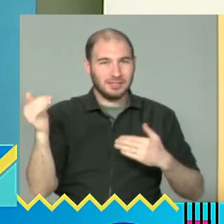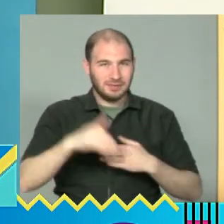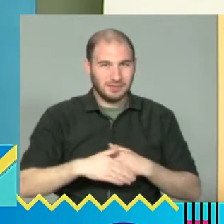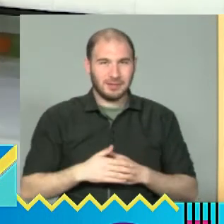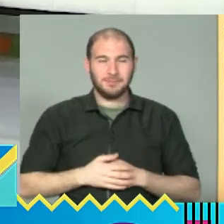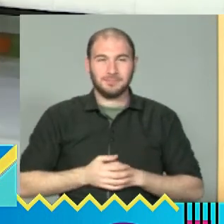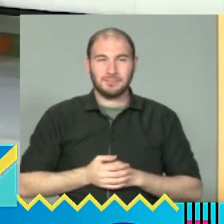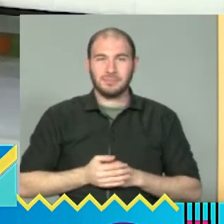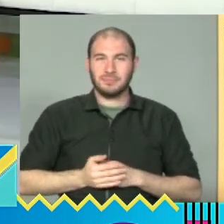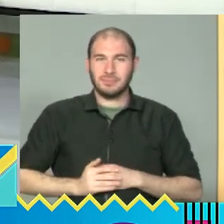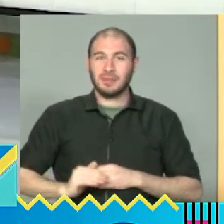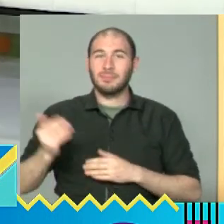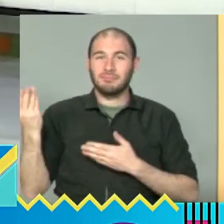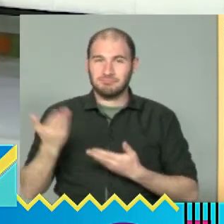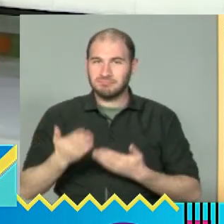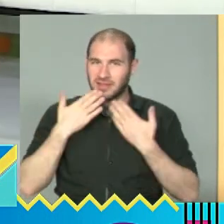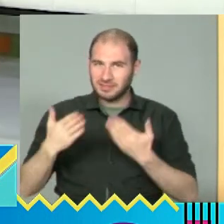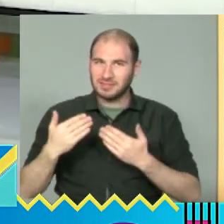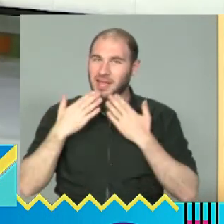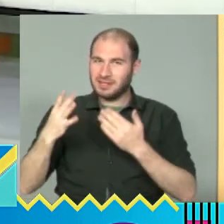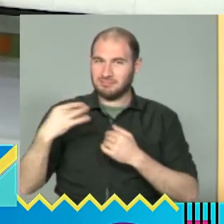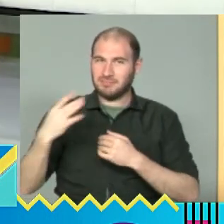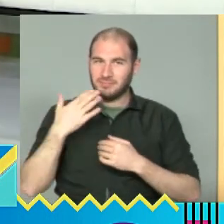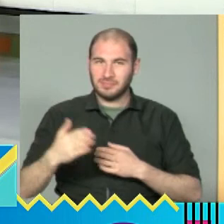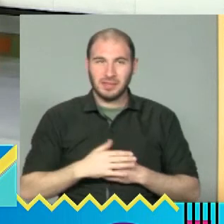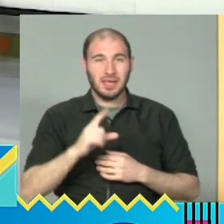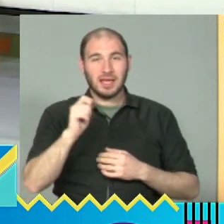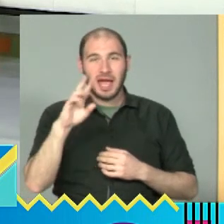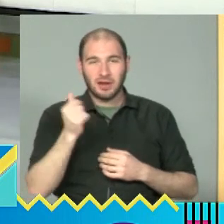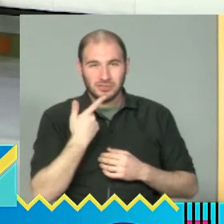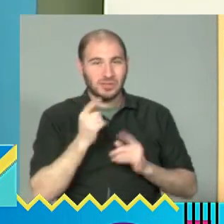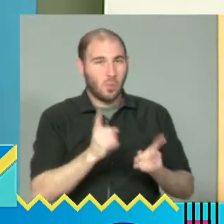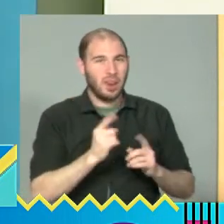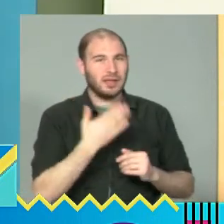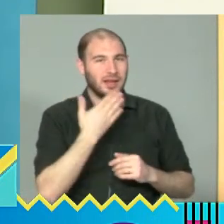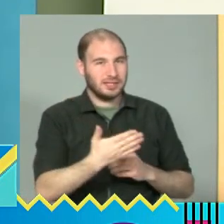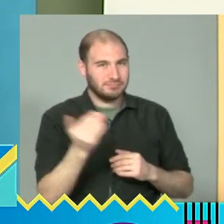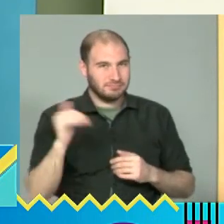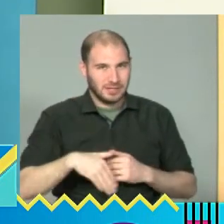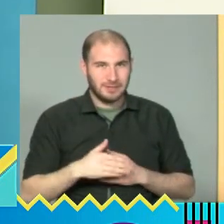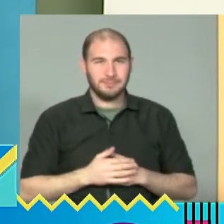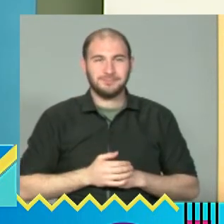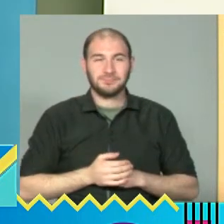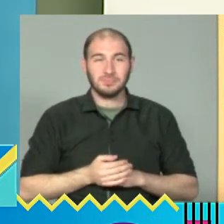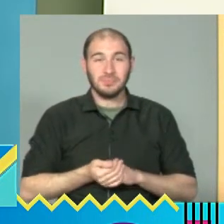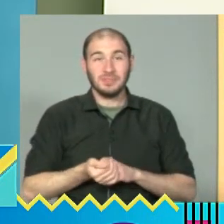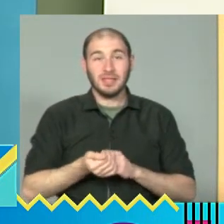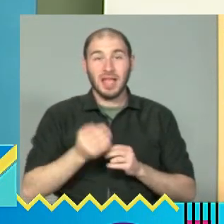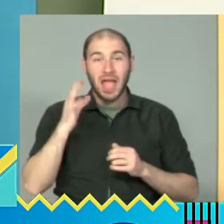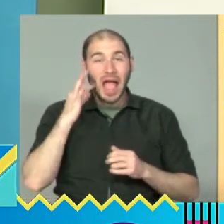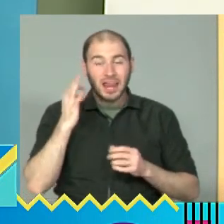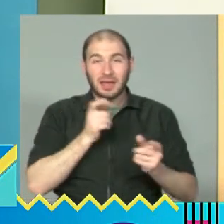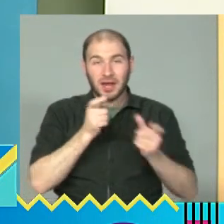por haber venido. Bueno, muchas bienvenidas gracias. tus gracias y gracias por la invitación. Carlos, igual, muchísimas gracias por haber estado acá y bueno, intentando dar